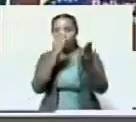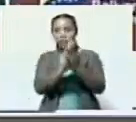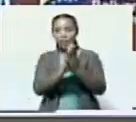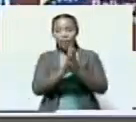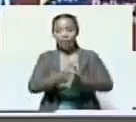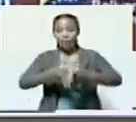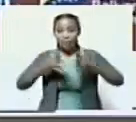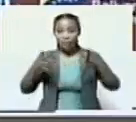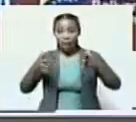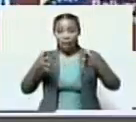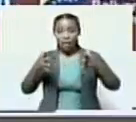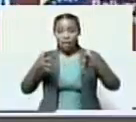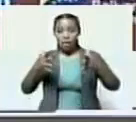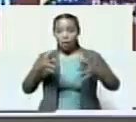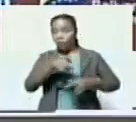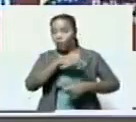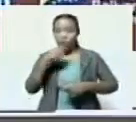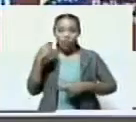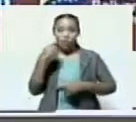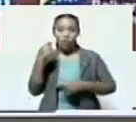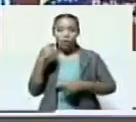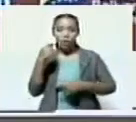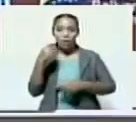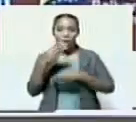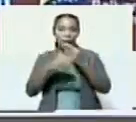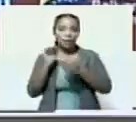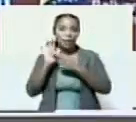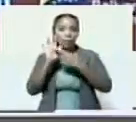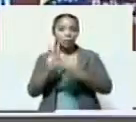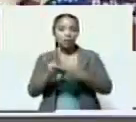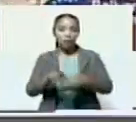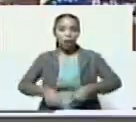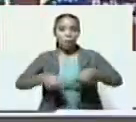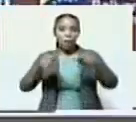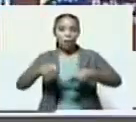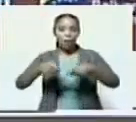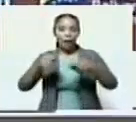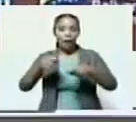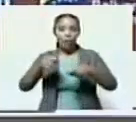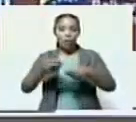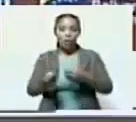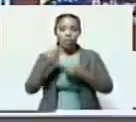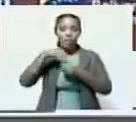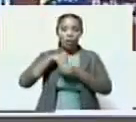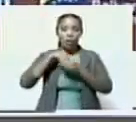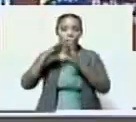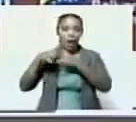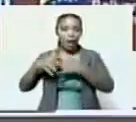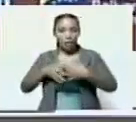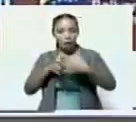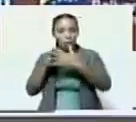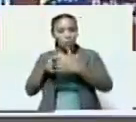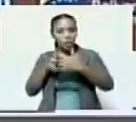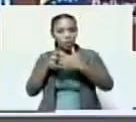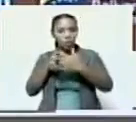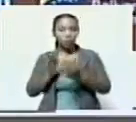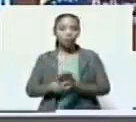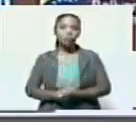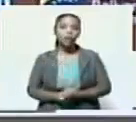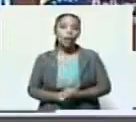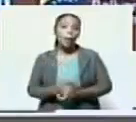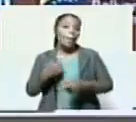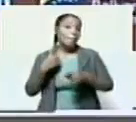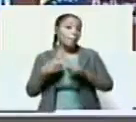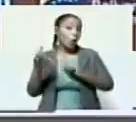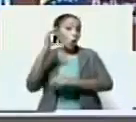gran consumidor de drogas que representa el mercado interno de los Estados Unidos de Norteamérica. Pero